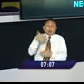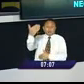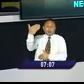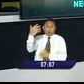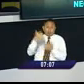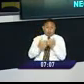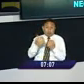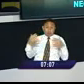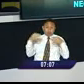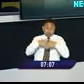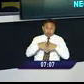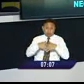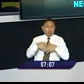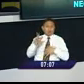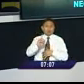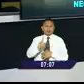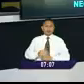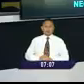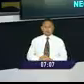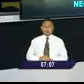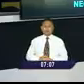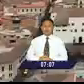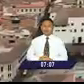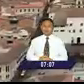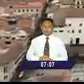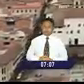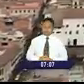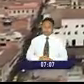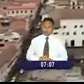nueva crisis de gobernabilidad.